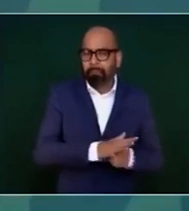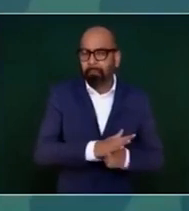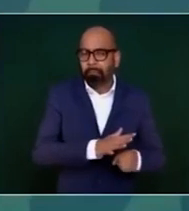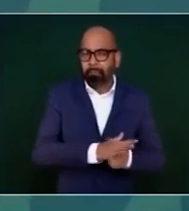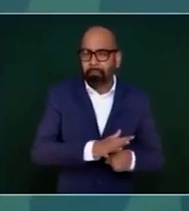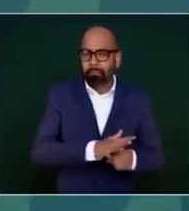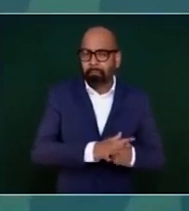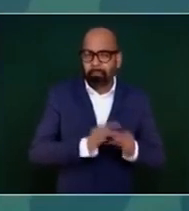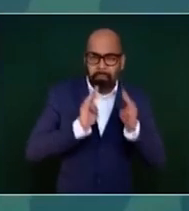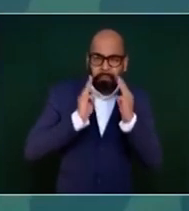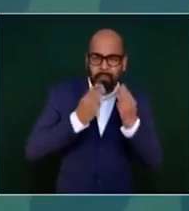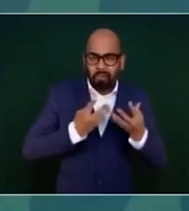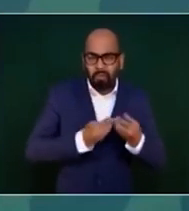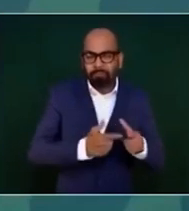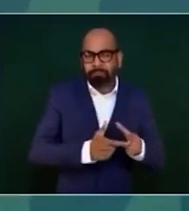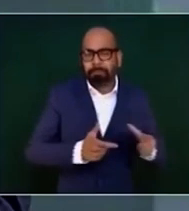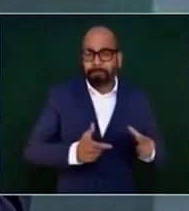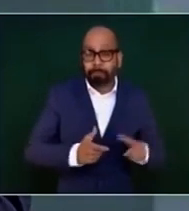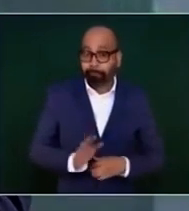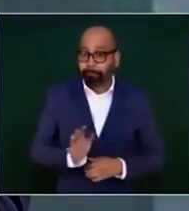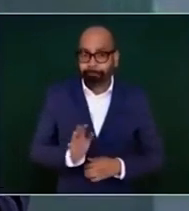para delinquir,